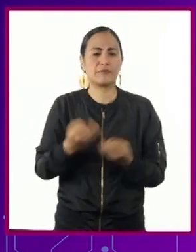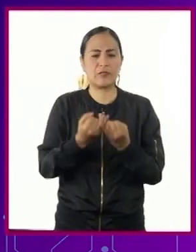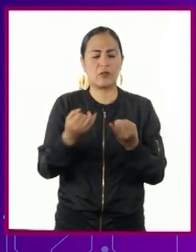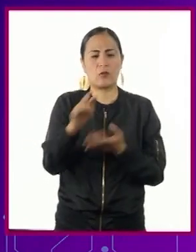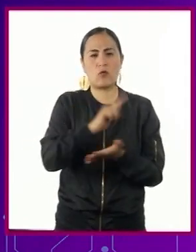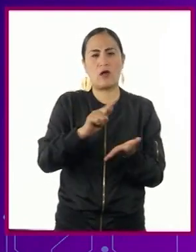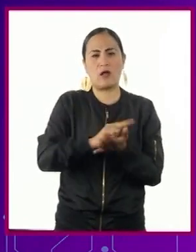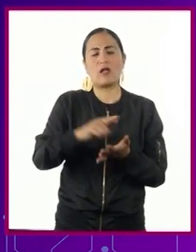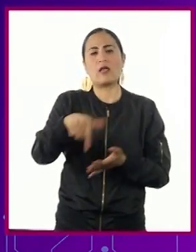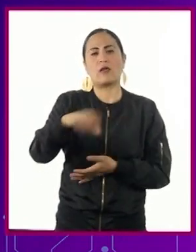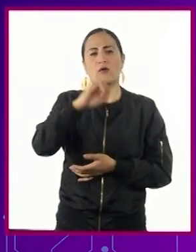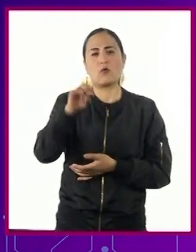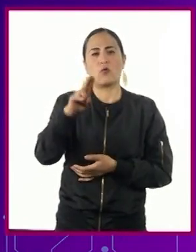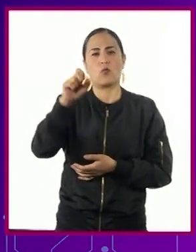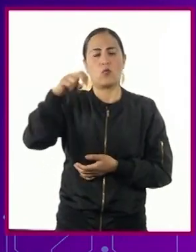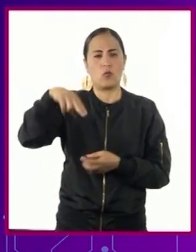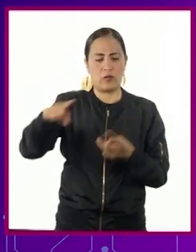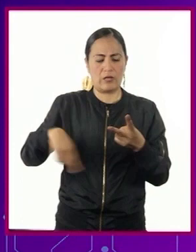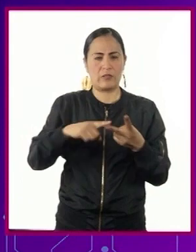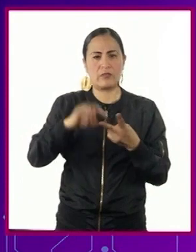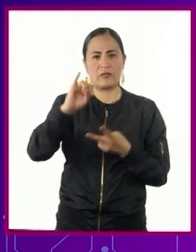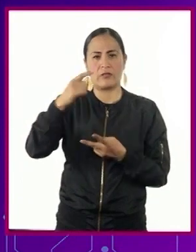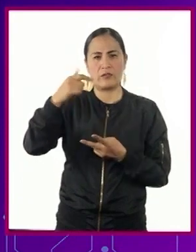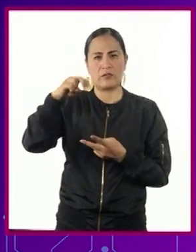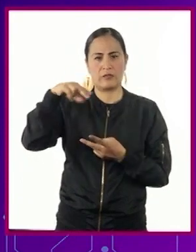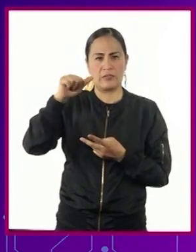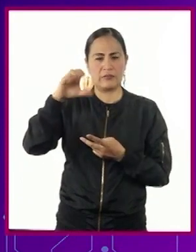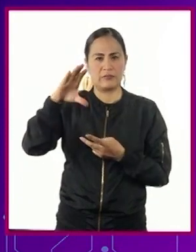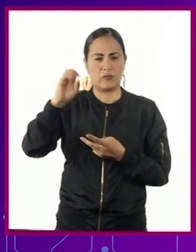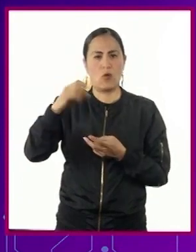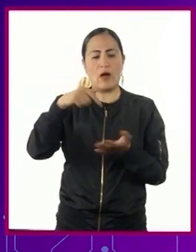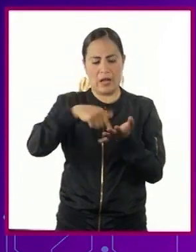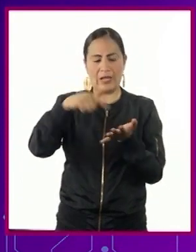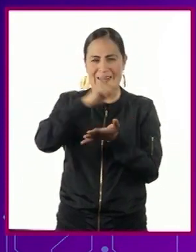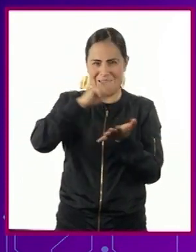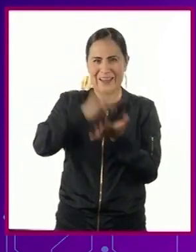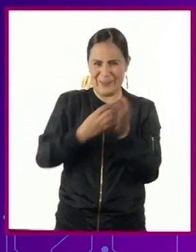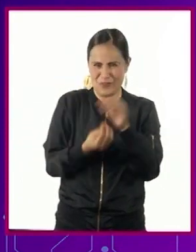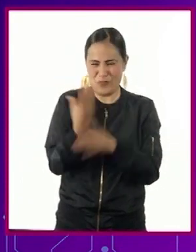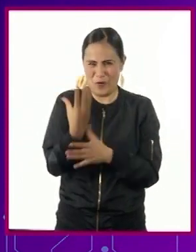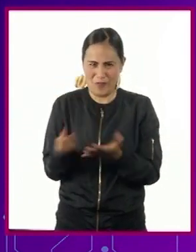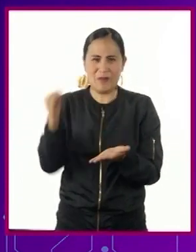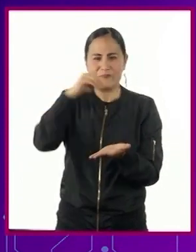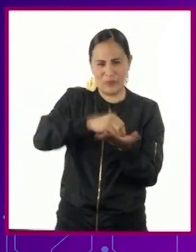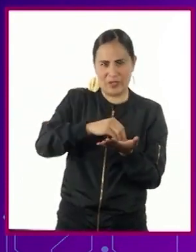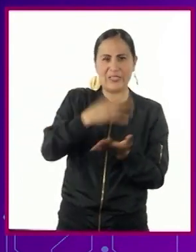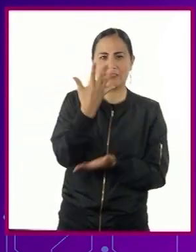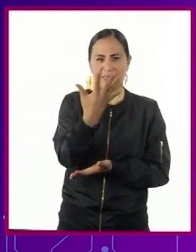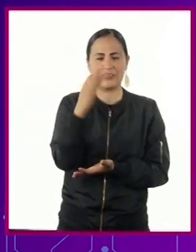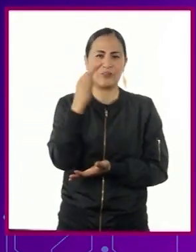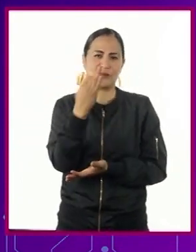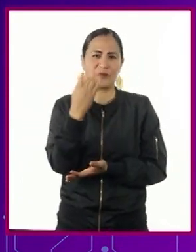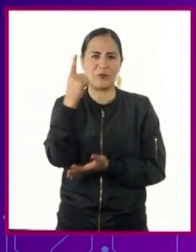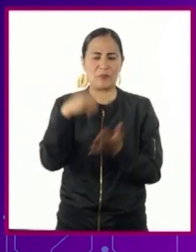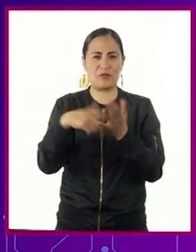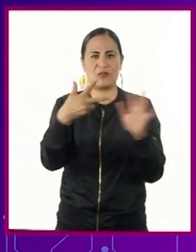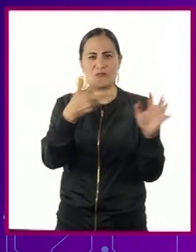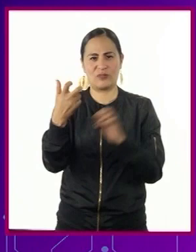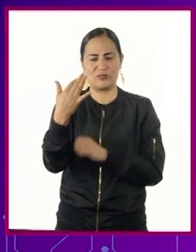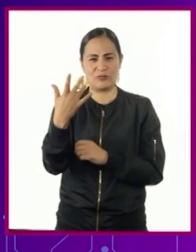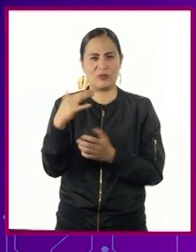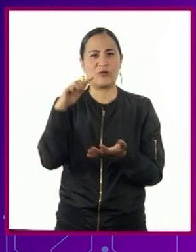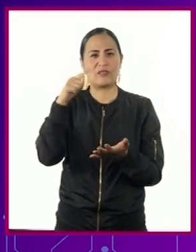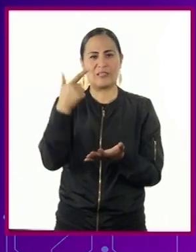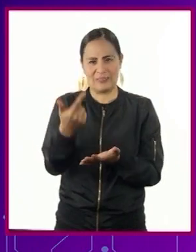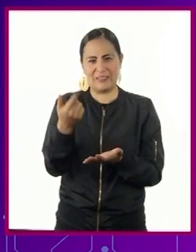N. Álvarez e Ignacio Comonfort, quedando incorporadas en la nueva Constitución promulgada el 5 de febrero de